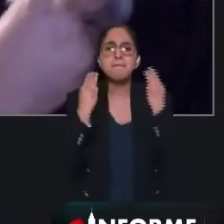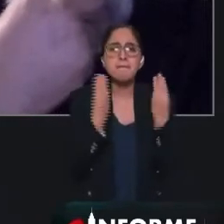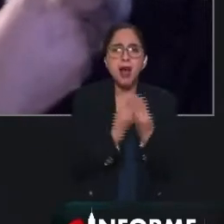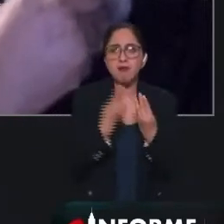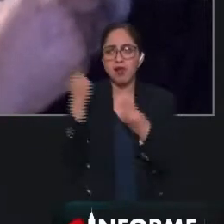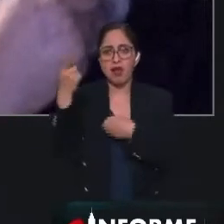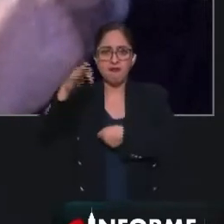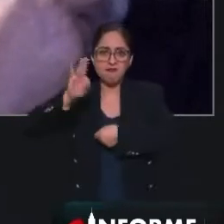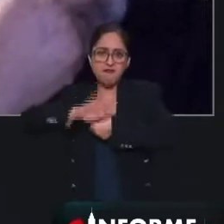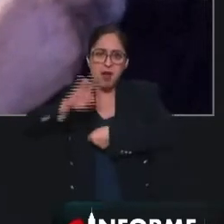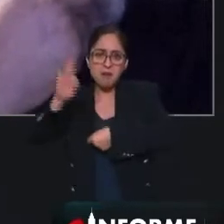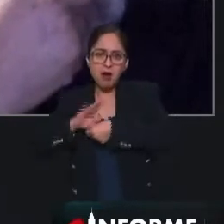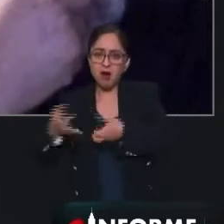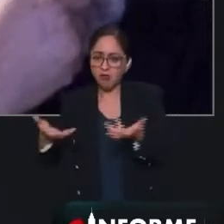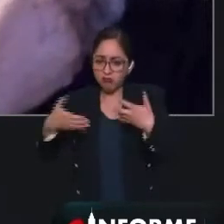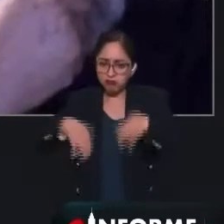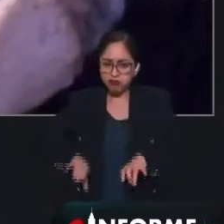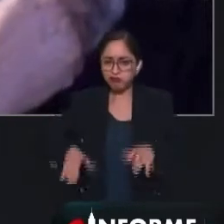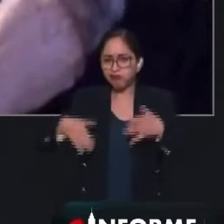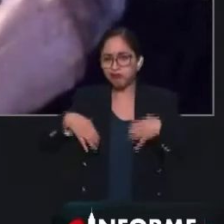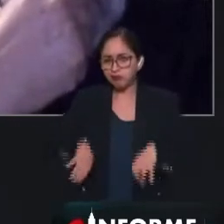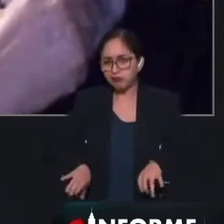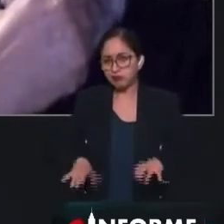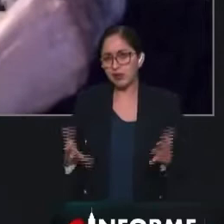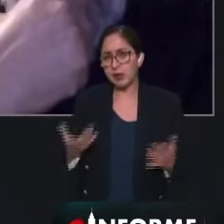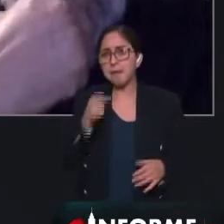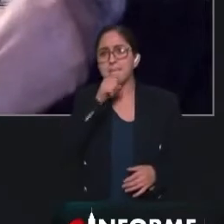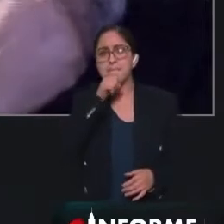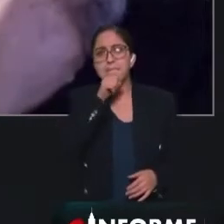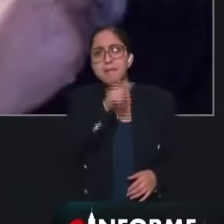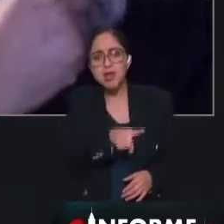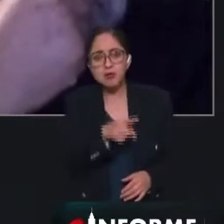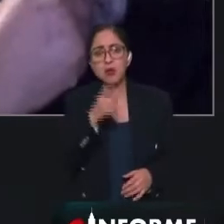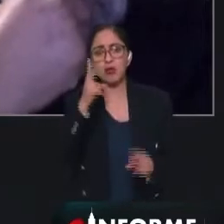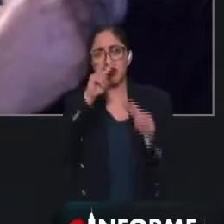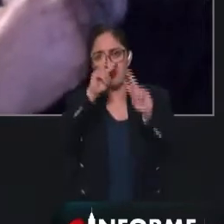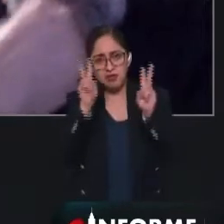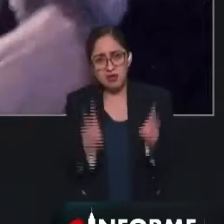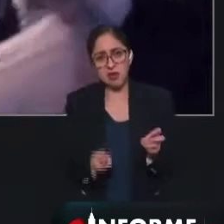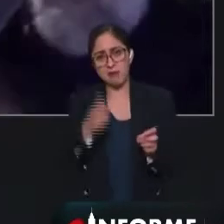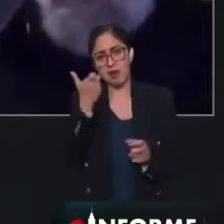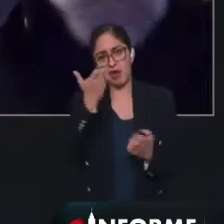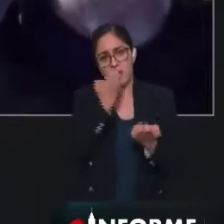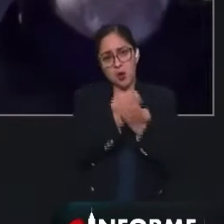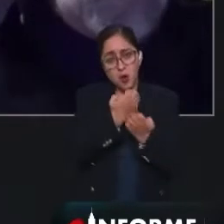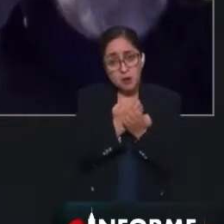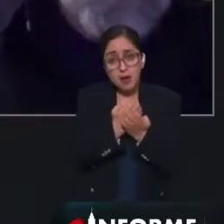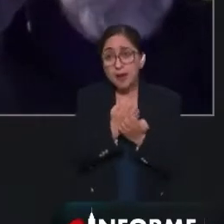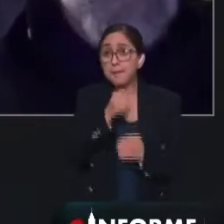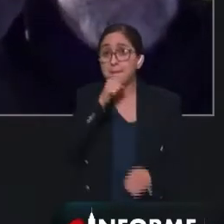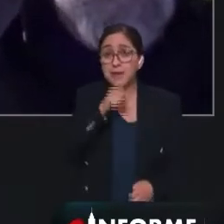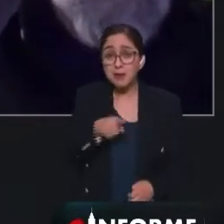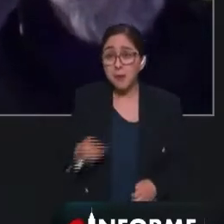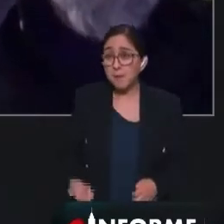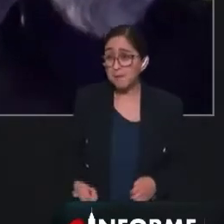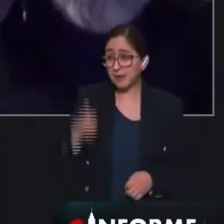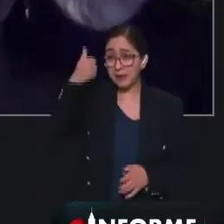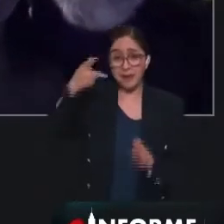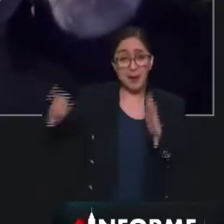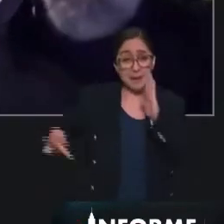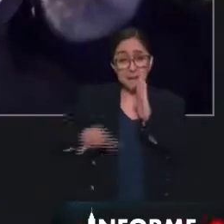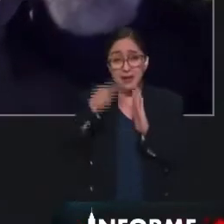las farmacéuticas, por ejemplo. Y tenemos también asuntos de economía y además un asunto inédito en nuestro país, que es el